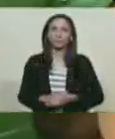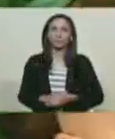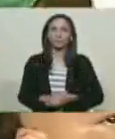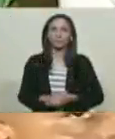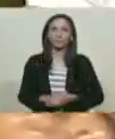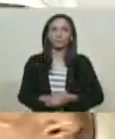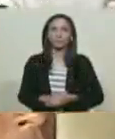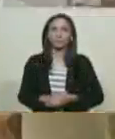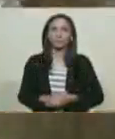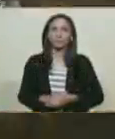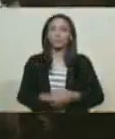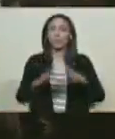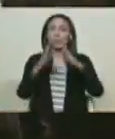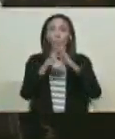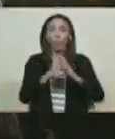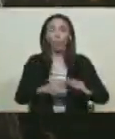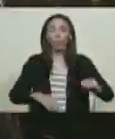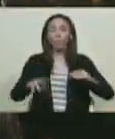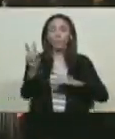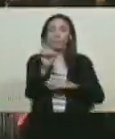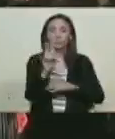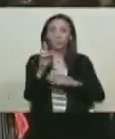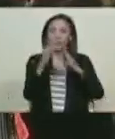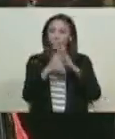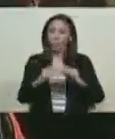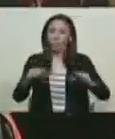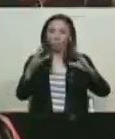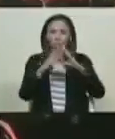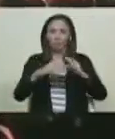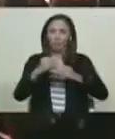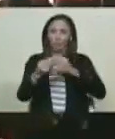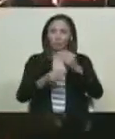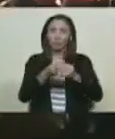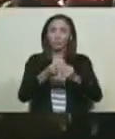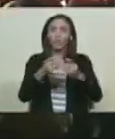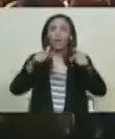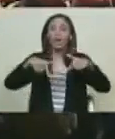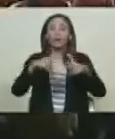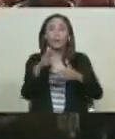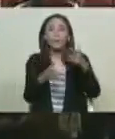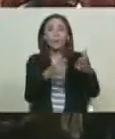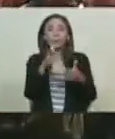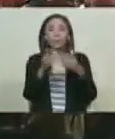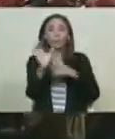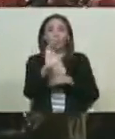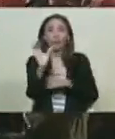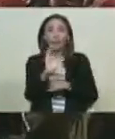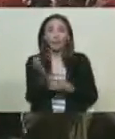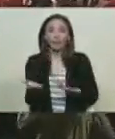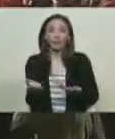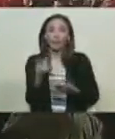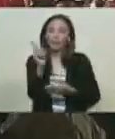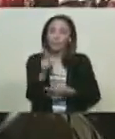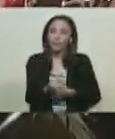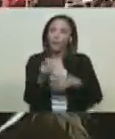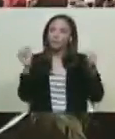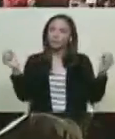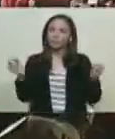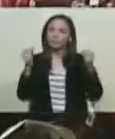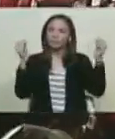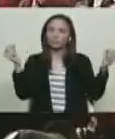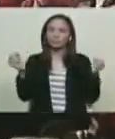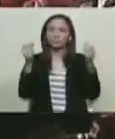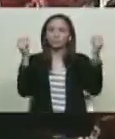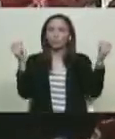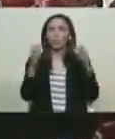A lo largo y ancho, aquí en el metro de Caracas, comando de campaña en cada